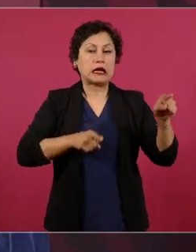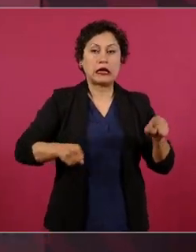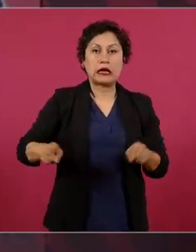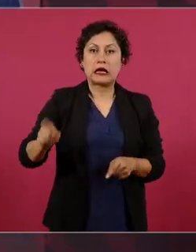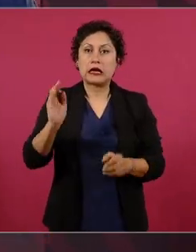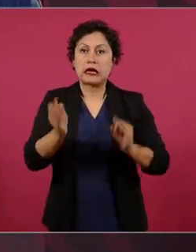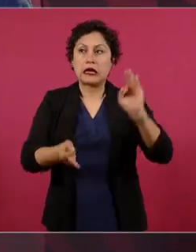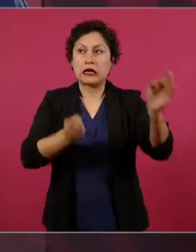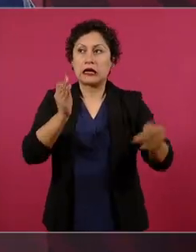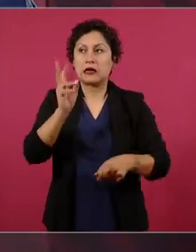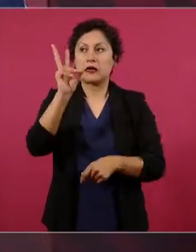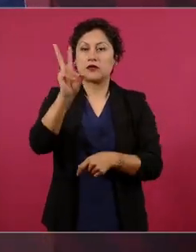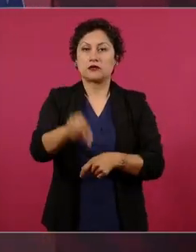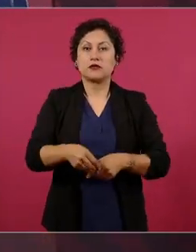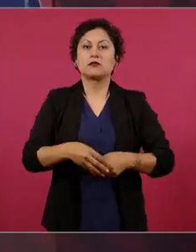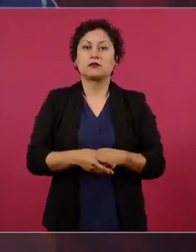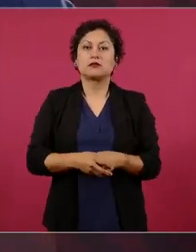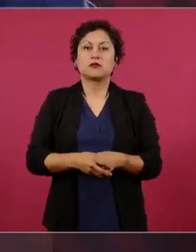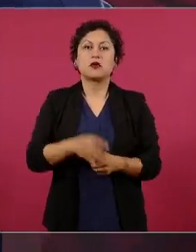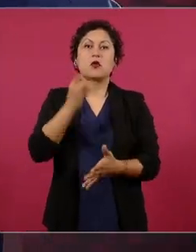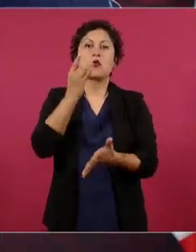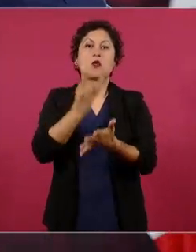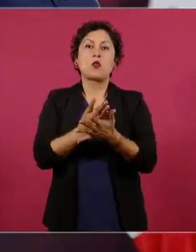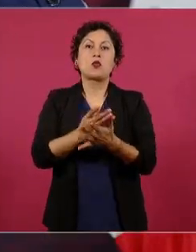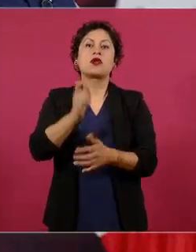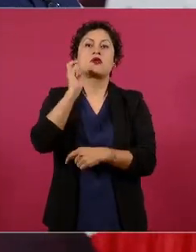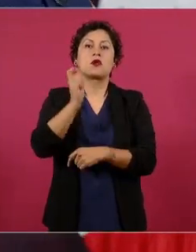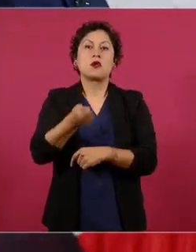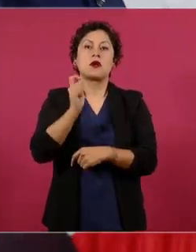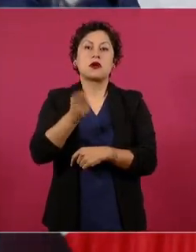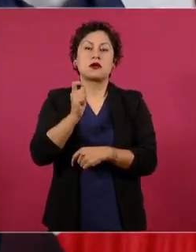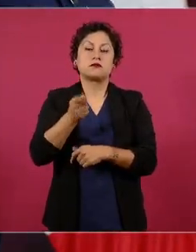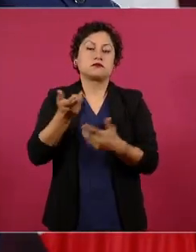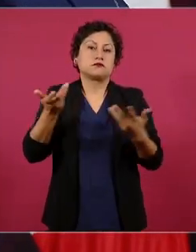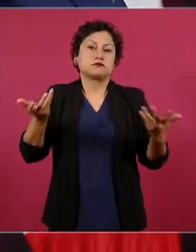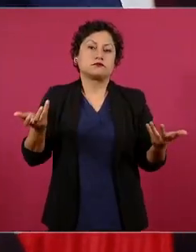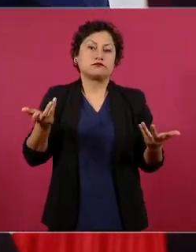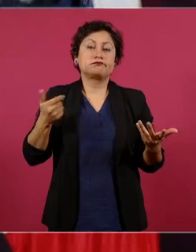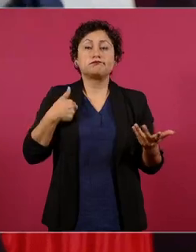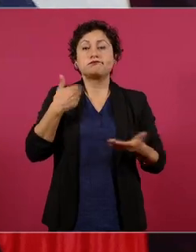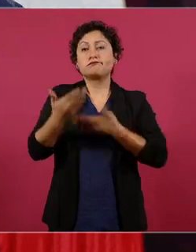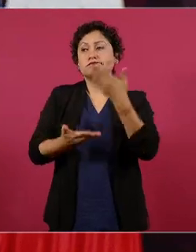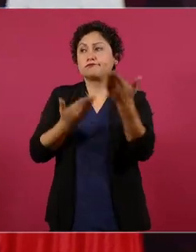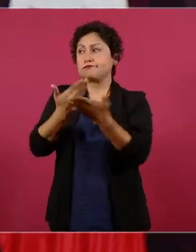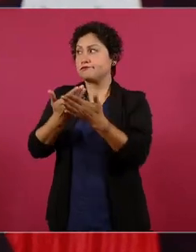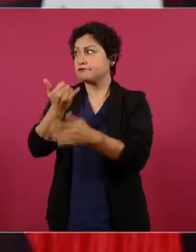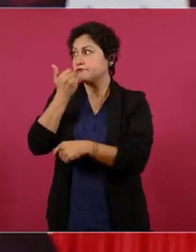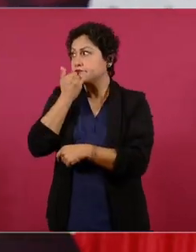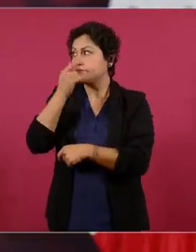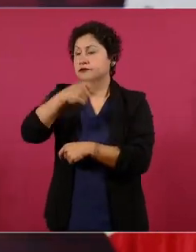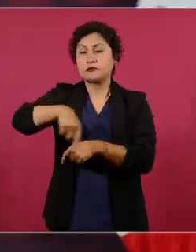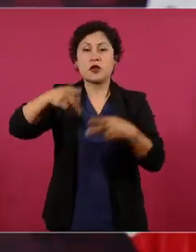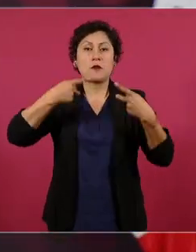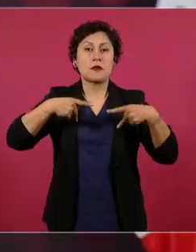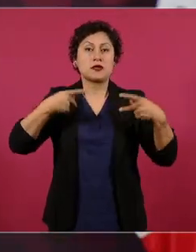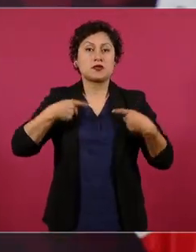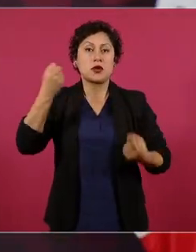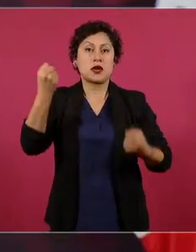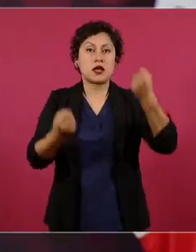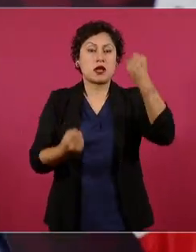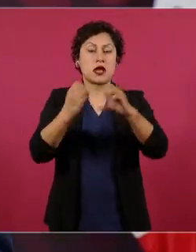Y ofrecer nada más una disculpa a los transportistas y buscar vías alternas.